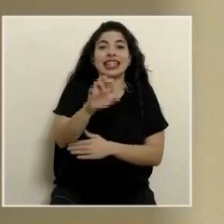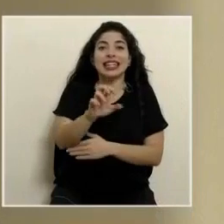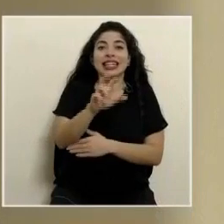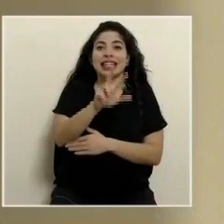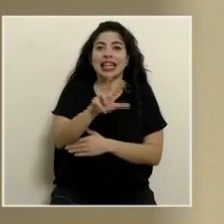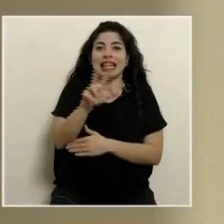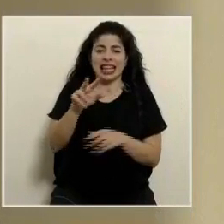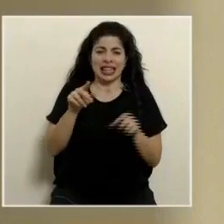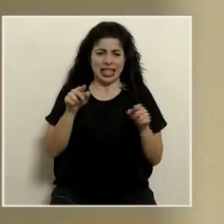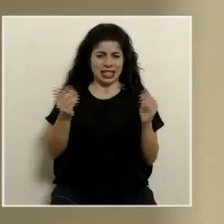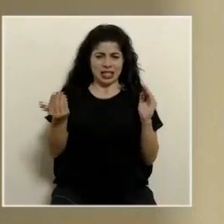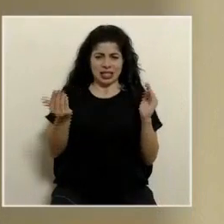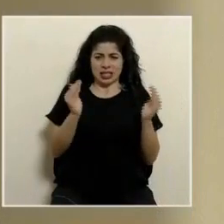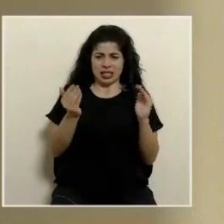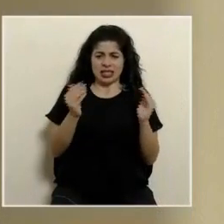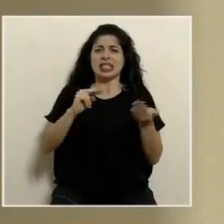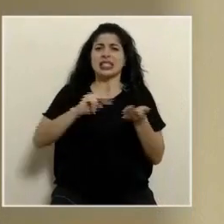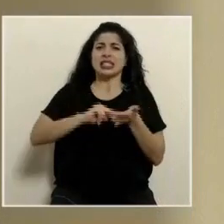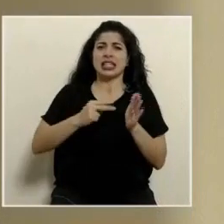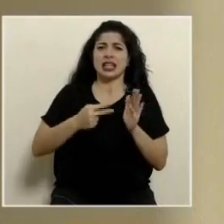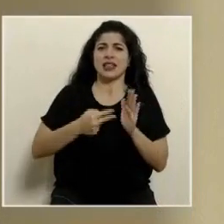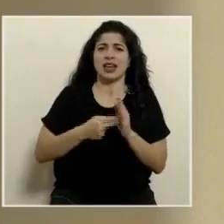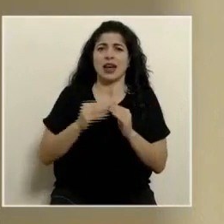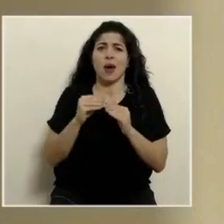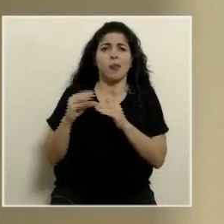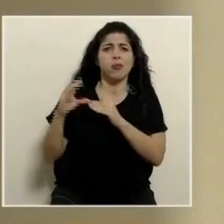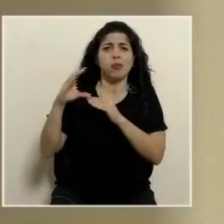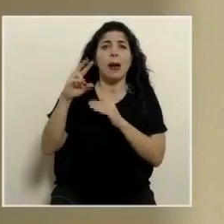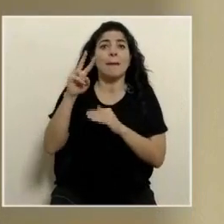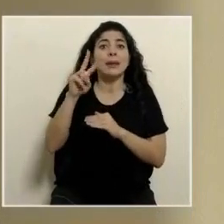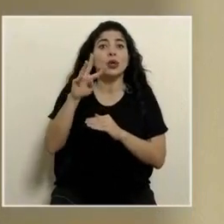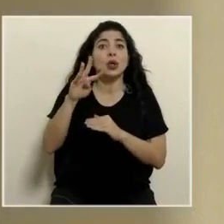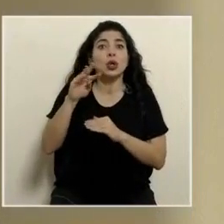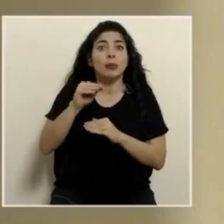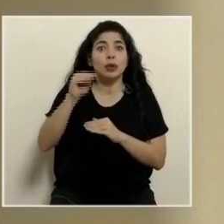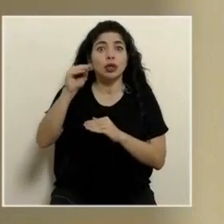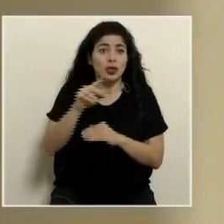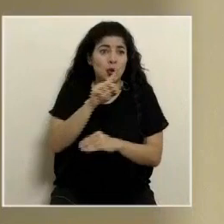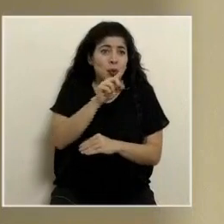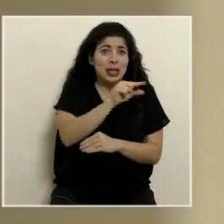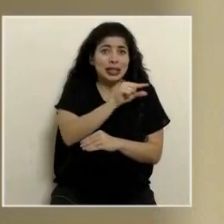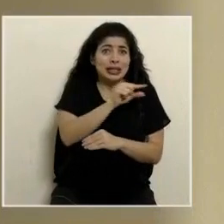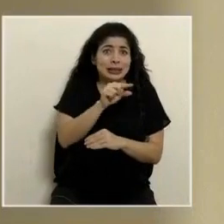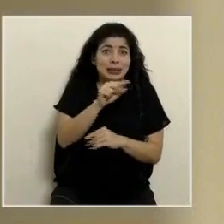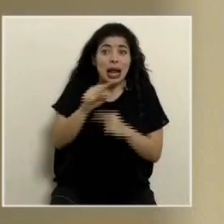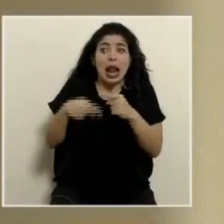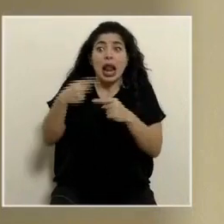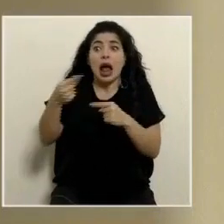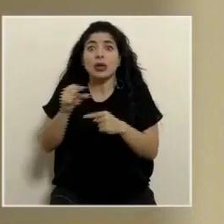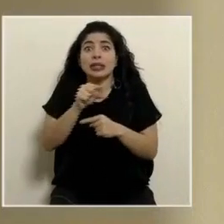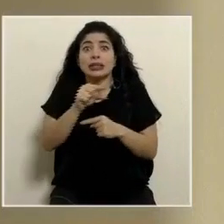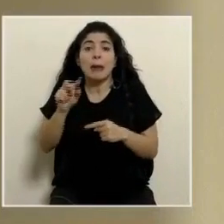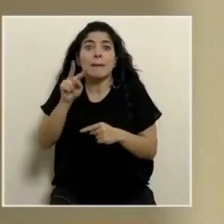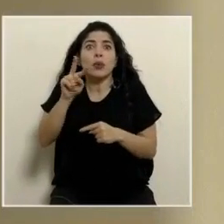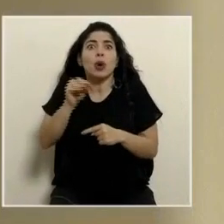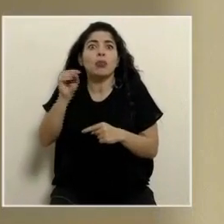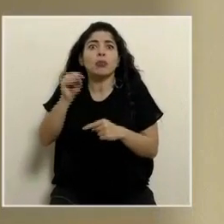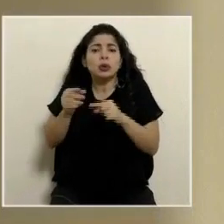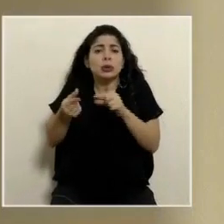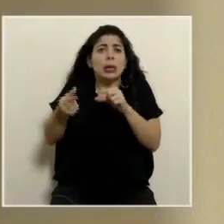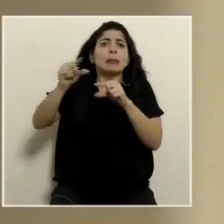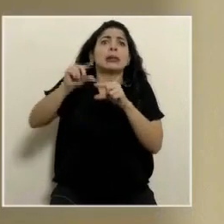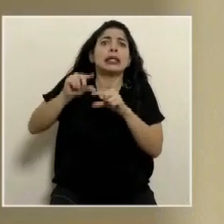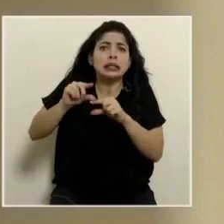14.533. Esto representa un aumento del 24% de una semana con respecto a la otra. Y con